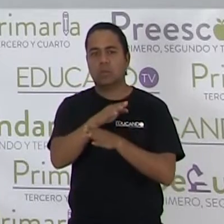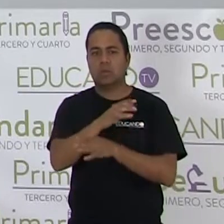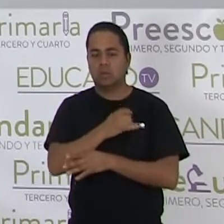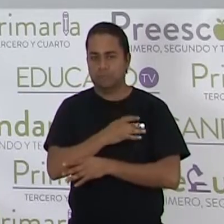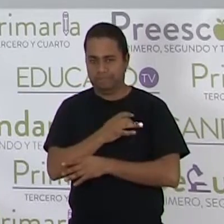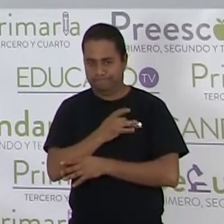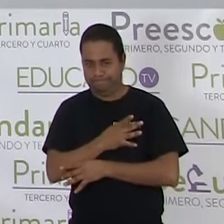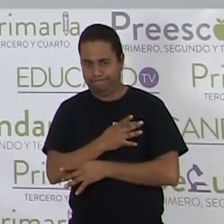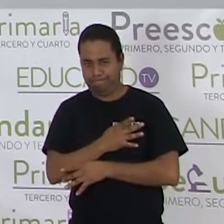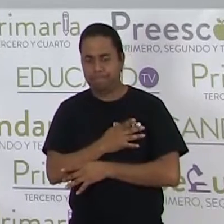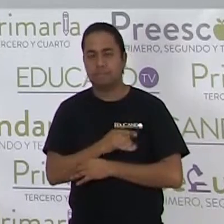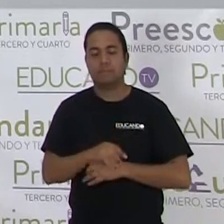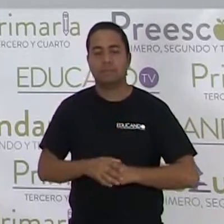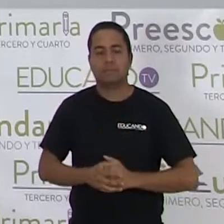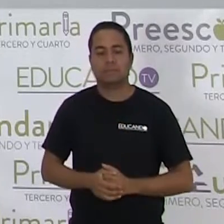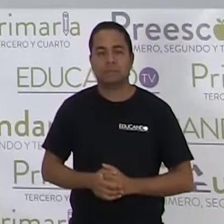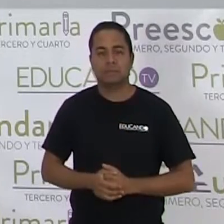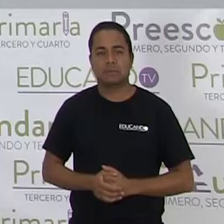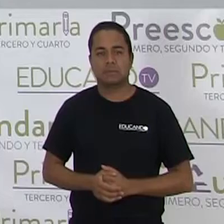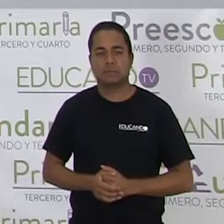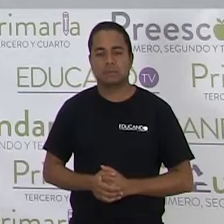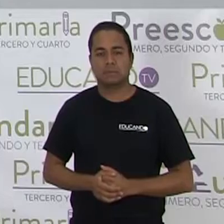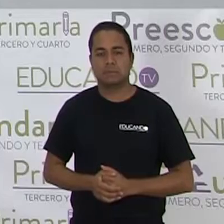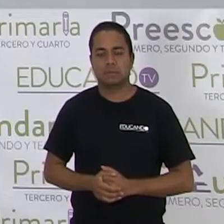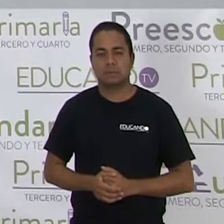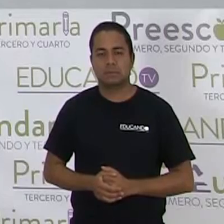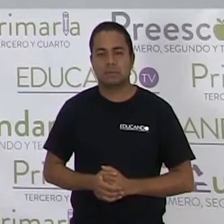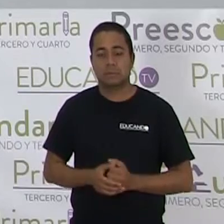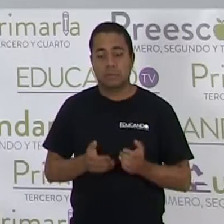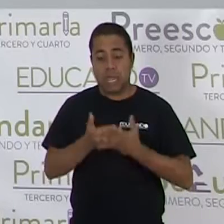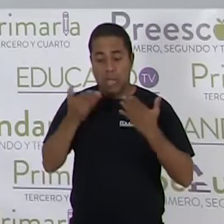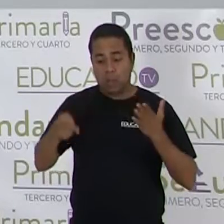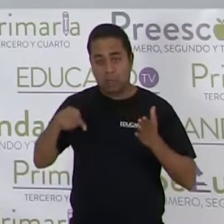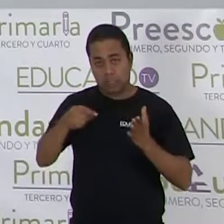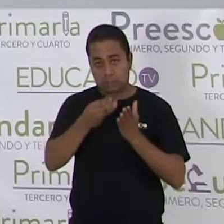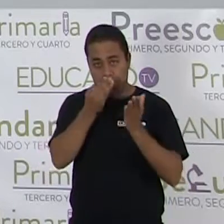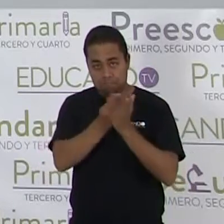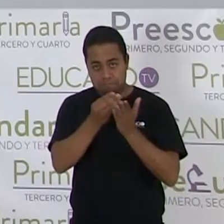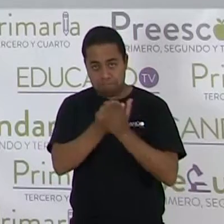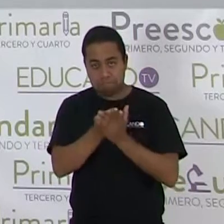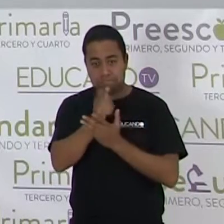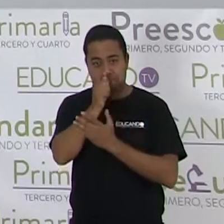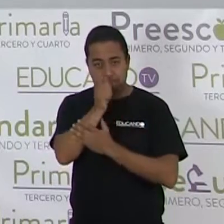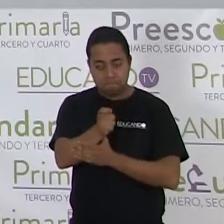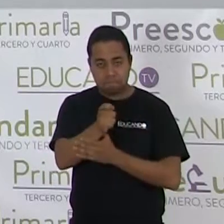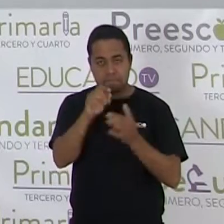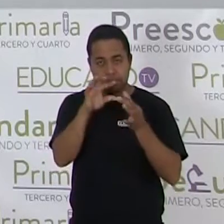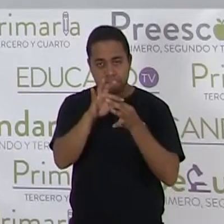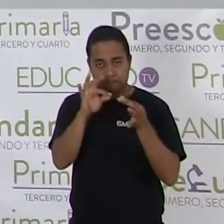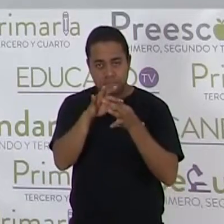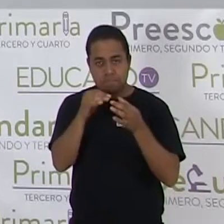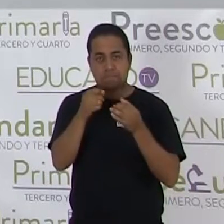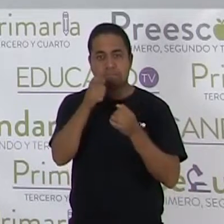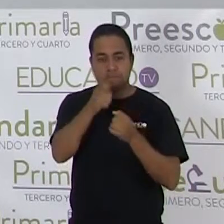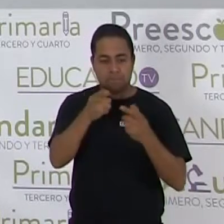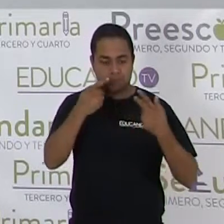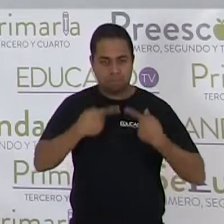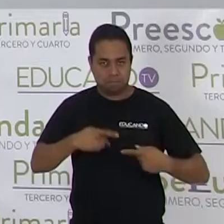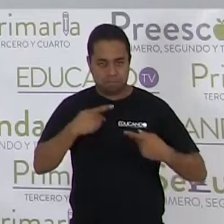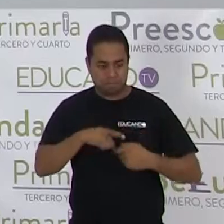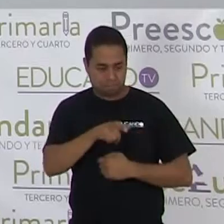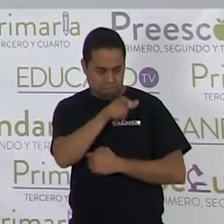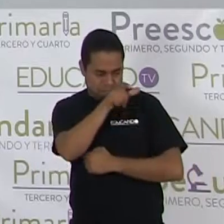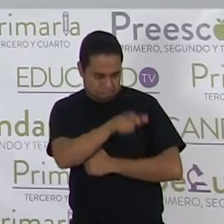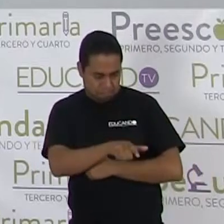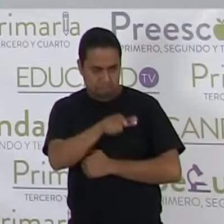terror. Ahora, en esta sesión, vamos a hablar sobre cada uno de las personas o de